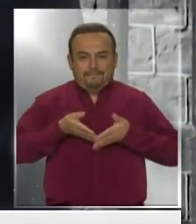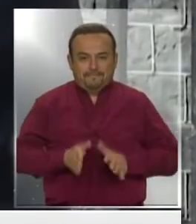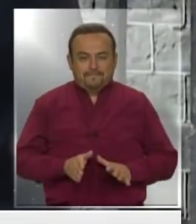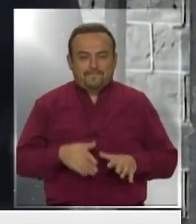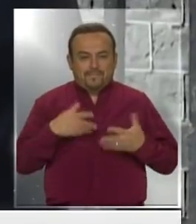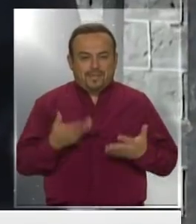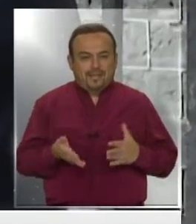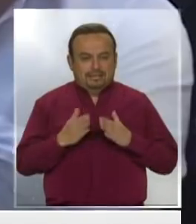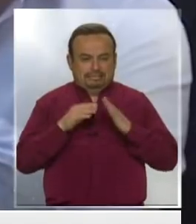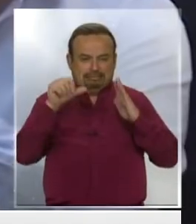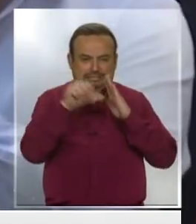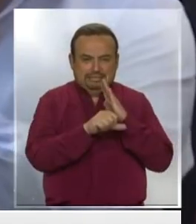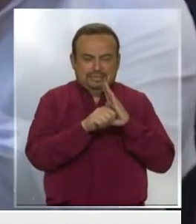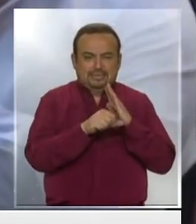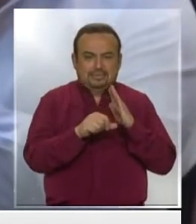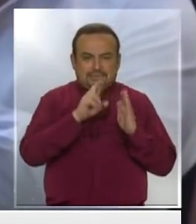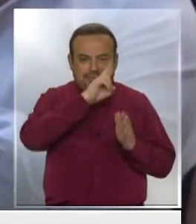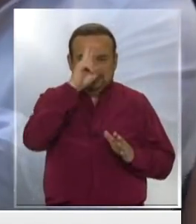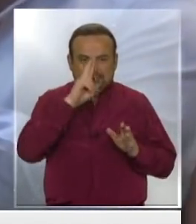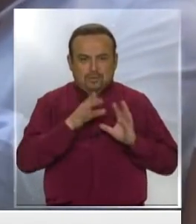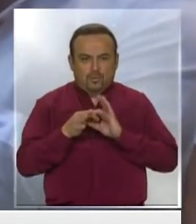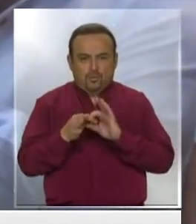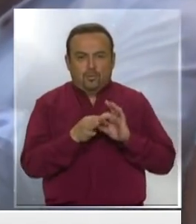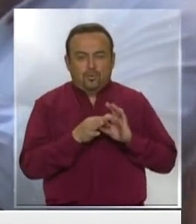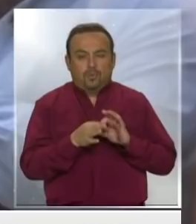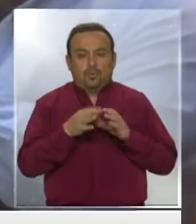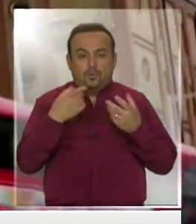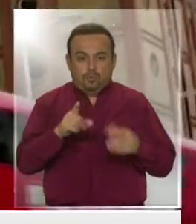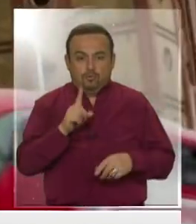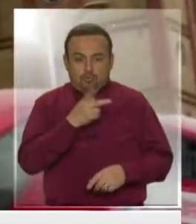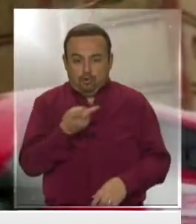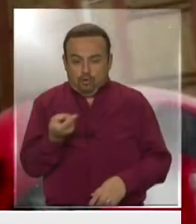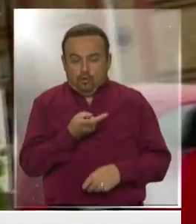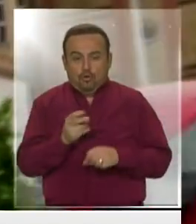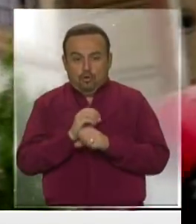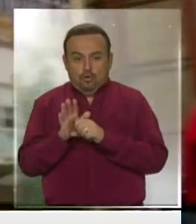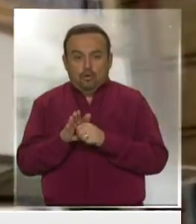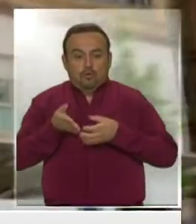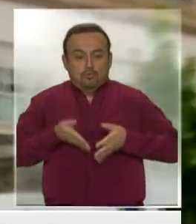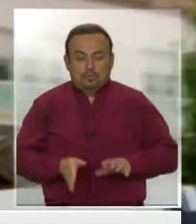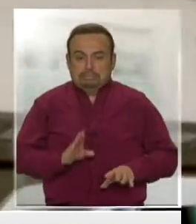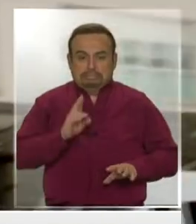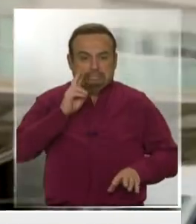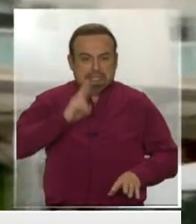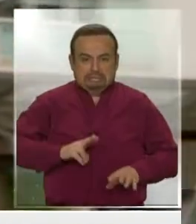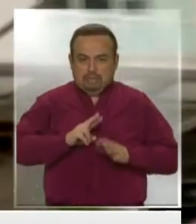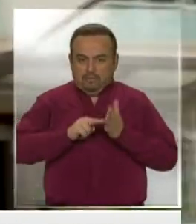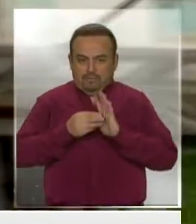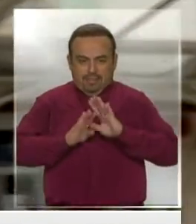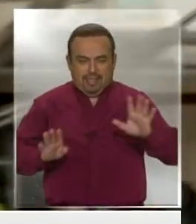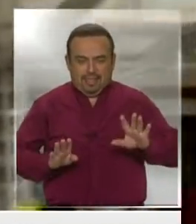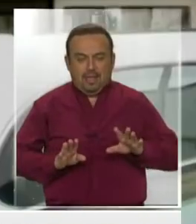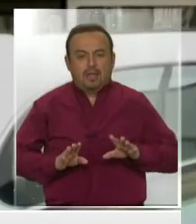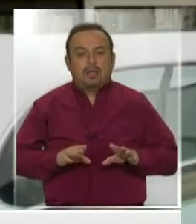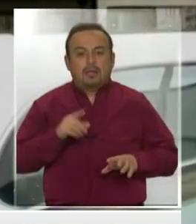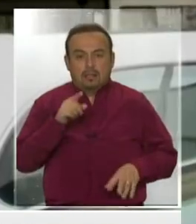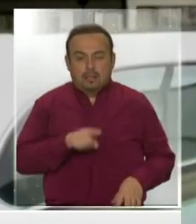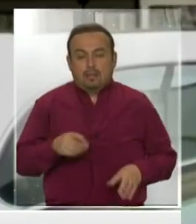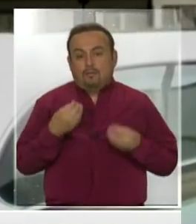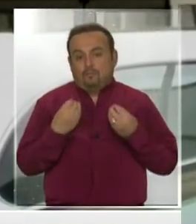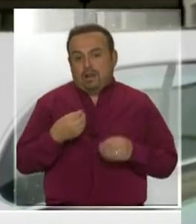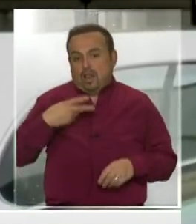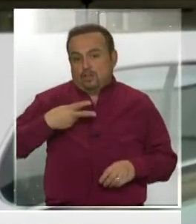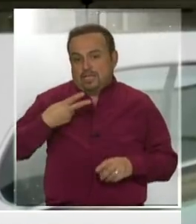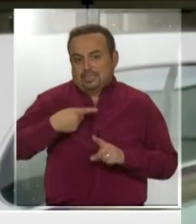pleno confinamiento en el Reino Unido. Ambos tuvieron coronavirus, pero su hijo nació sin ningún problema. Positiva noticia para